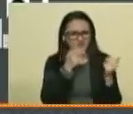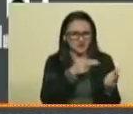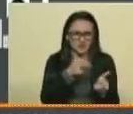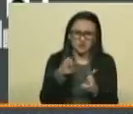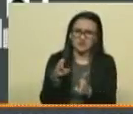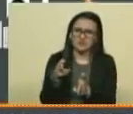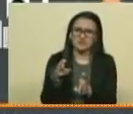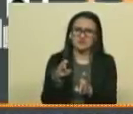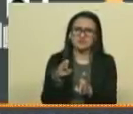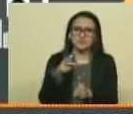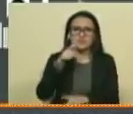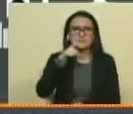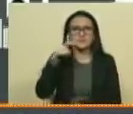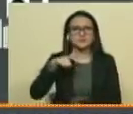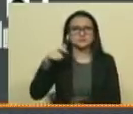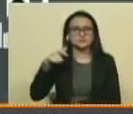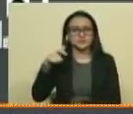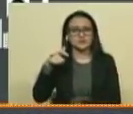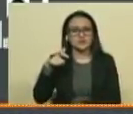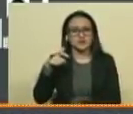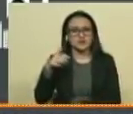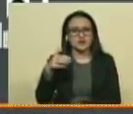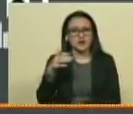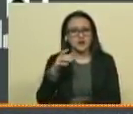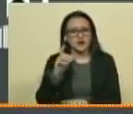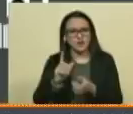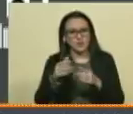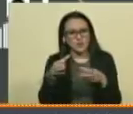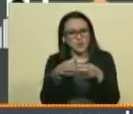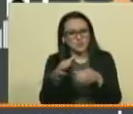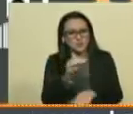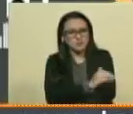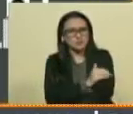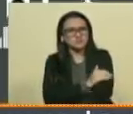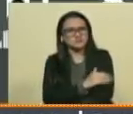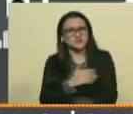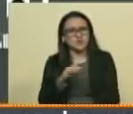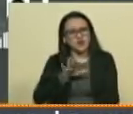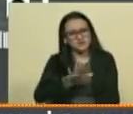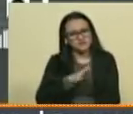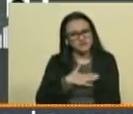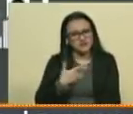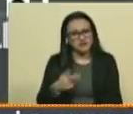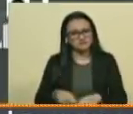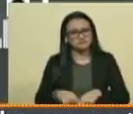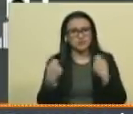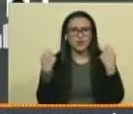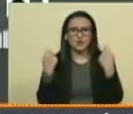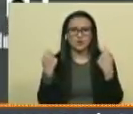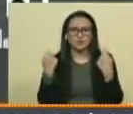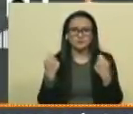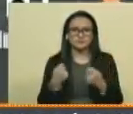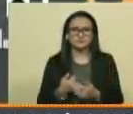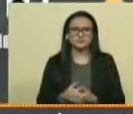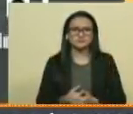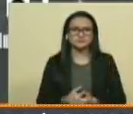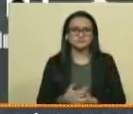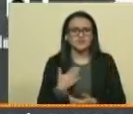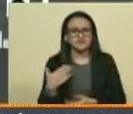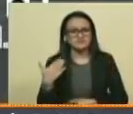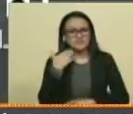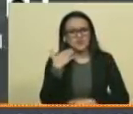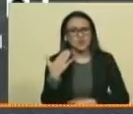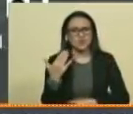fascismo que algunos sectores de la oposición se han dedicado durante los últimos días a querer de una u otra manera afectar el